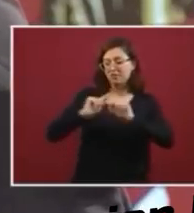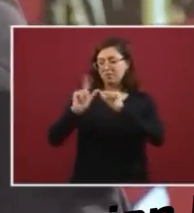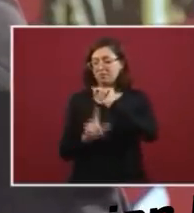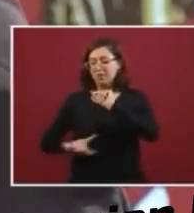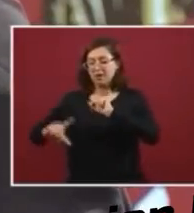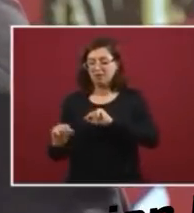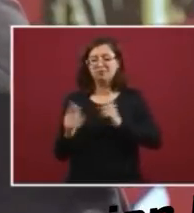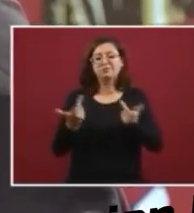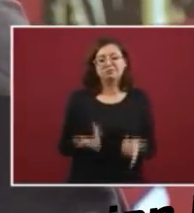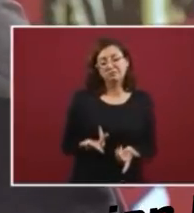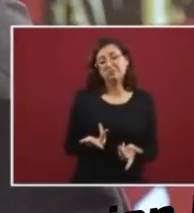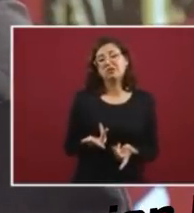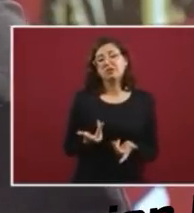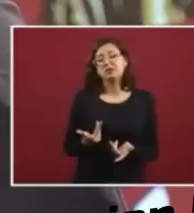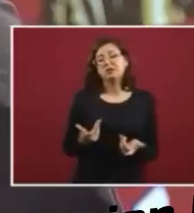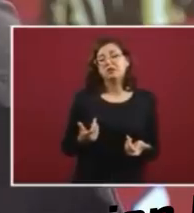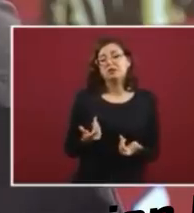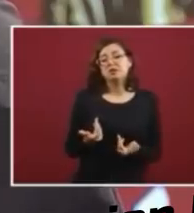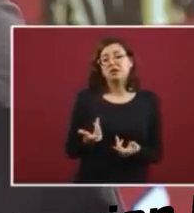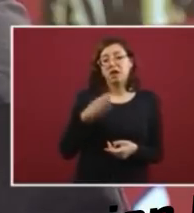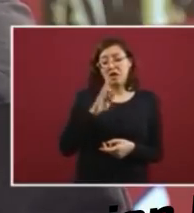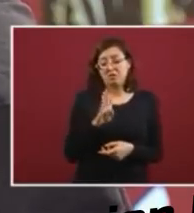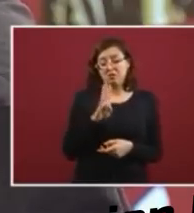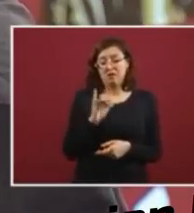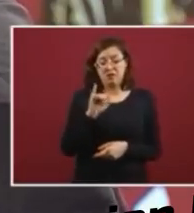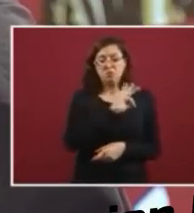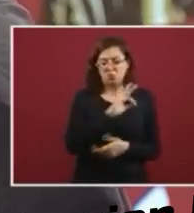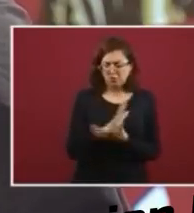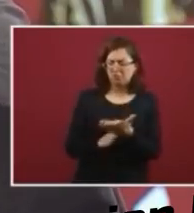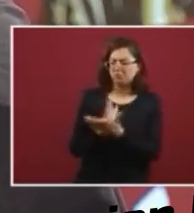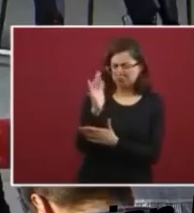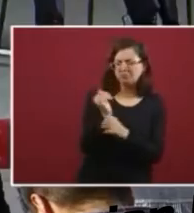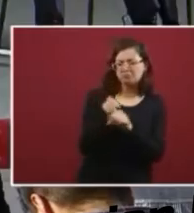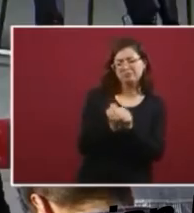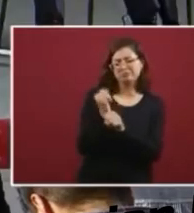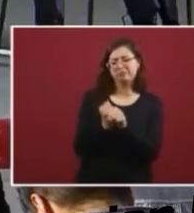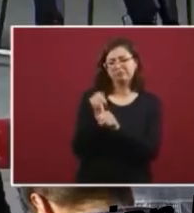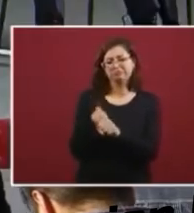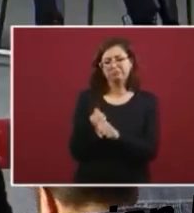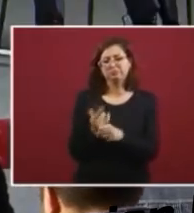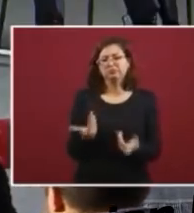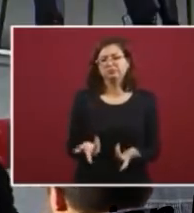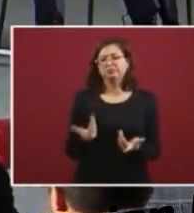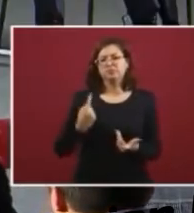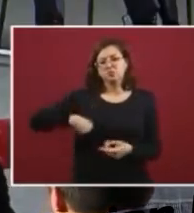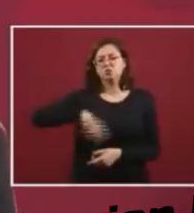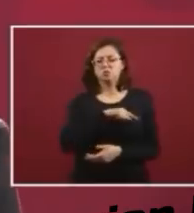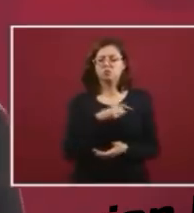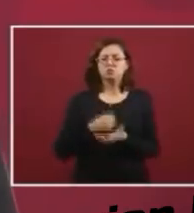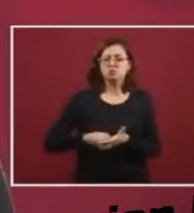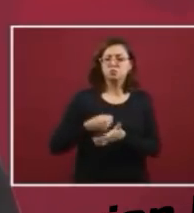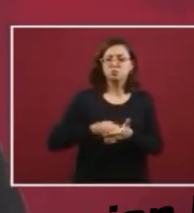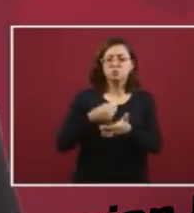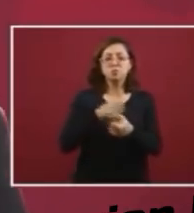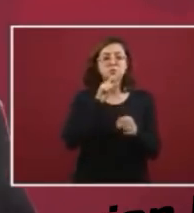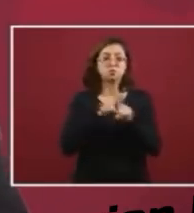no permitiésemos que, en este caso, el FBI tuviese acceso a las investigaciones, como nosotros lo hemos venido exigiendo en